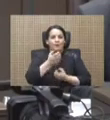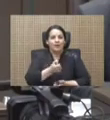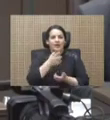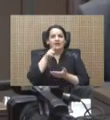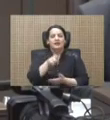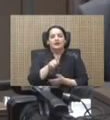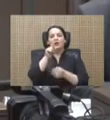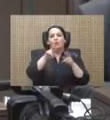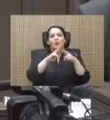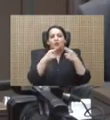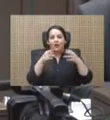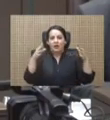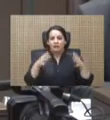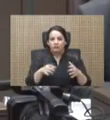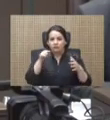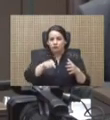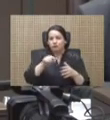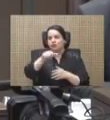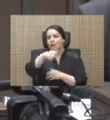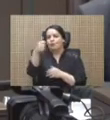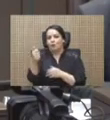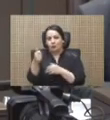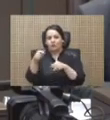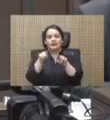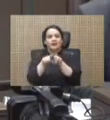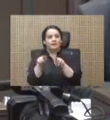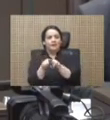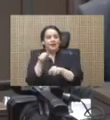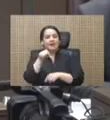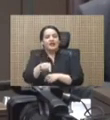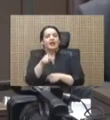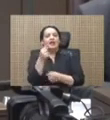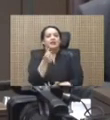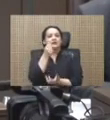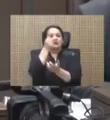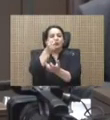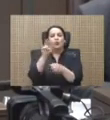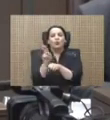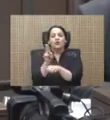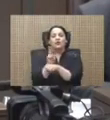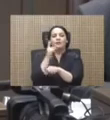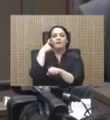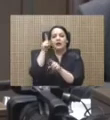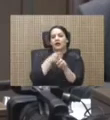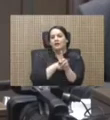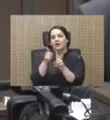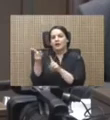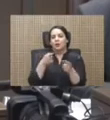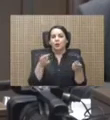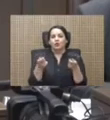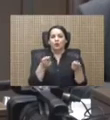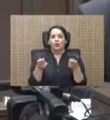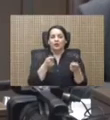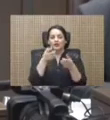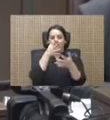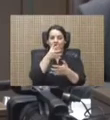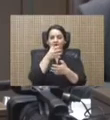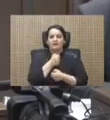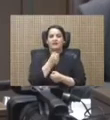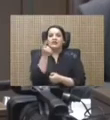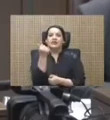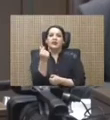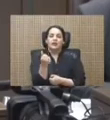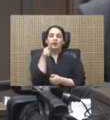una audiencia y en otra, que el fideicomiso fue utilizado para evadir controles y recibir dineros